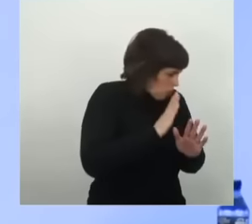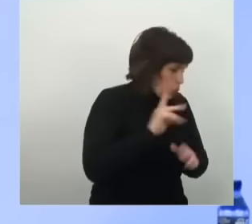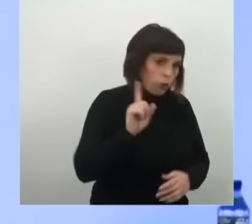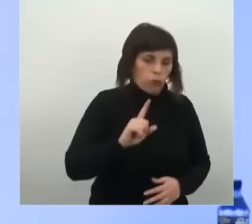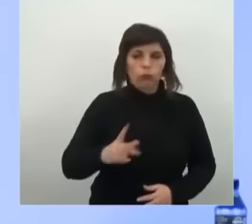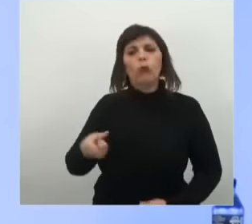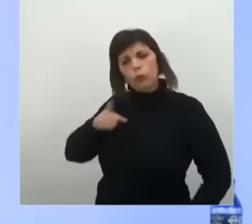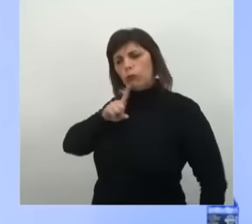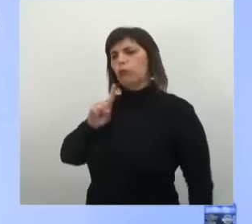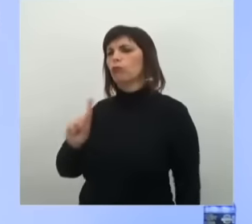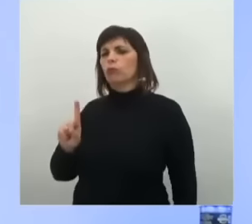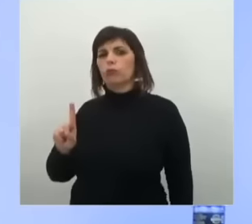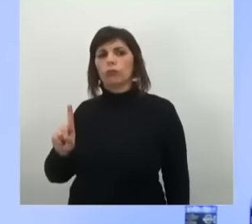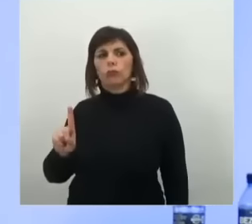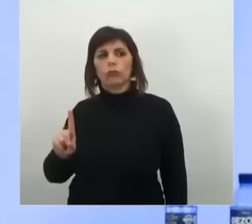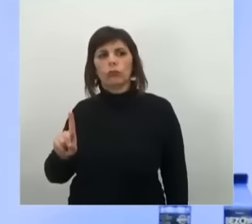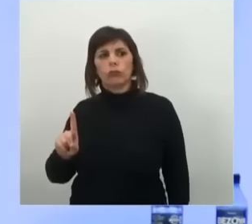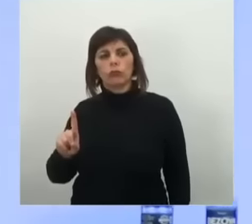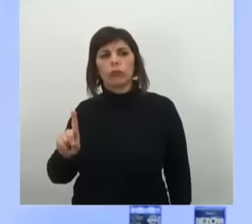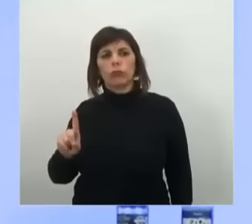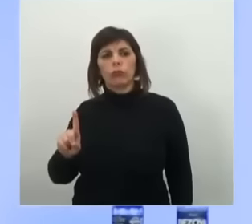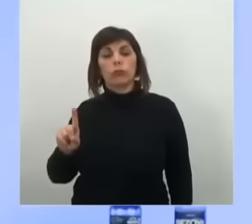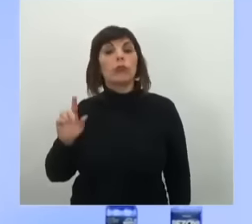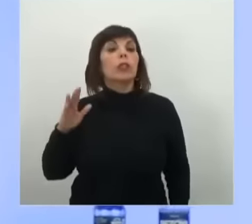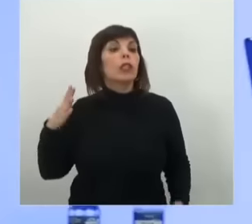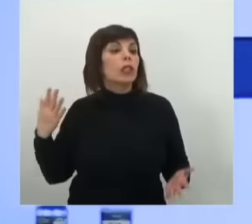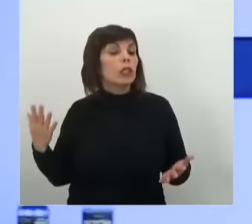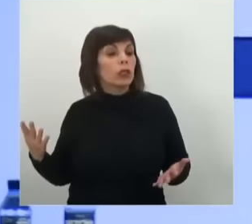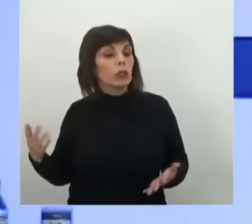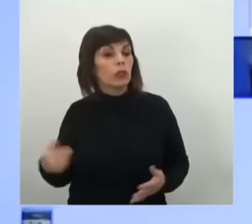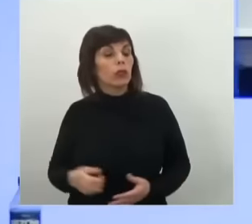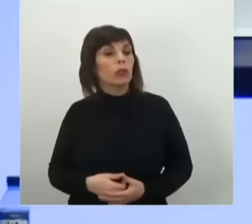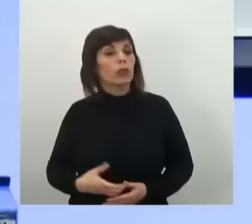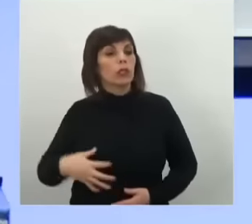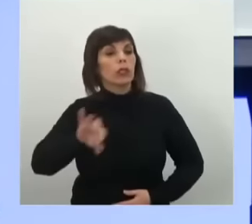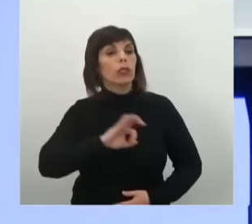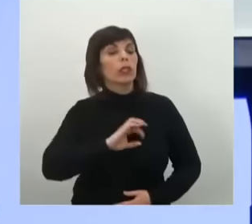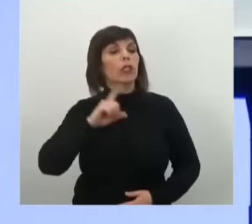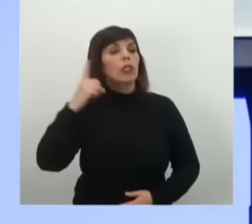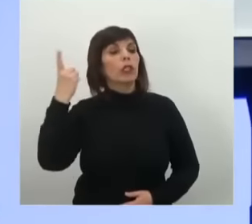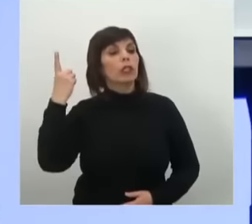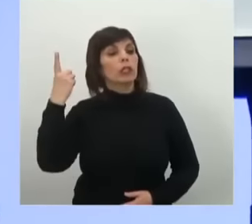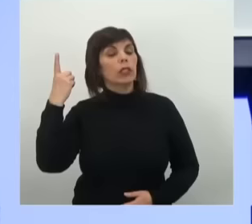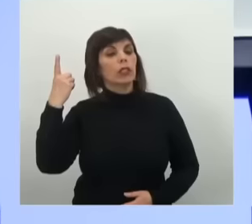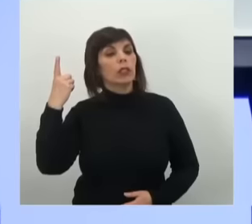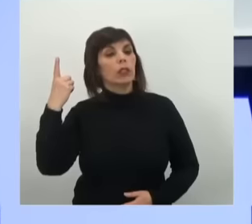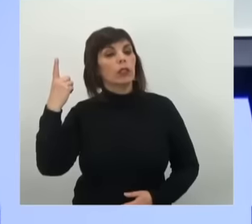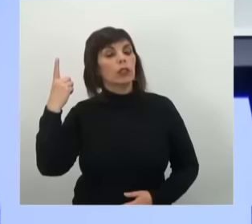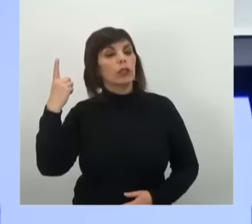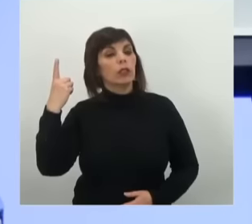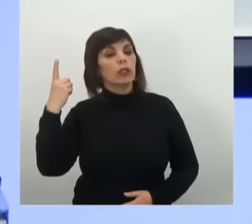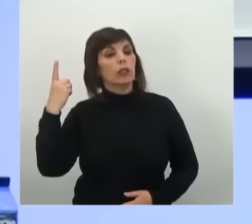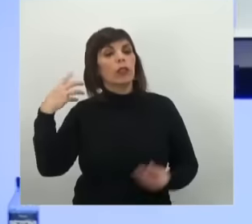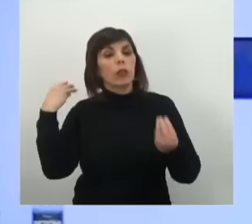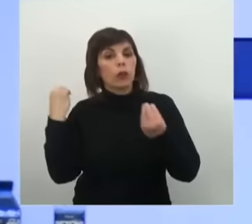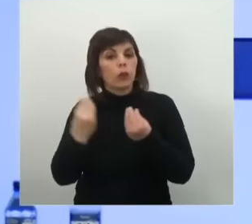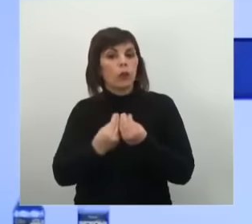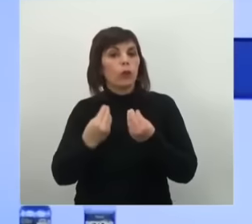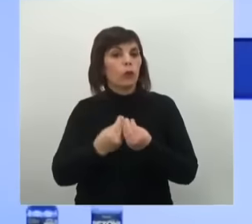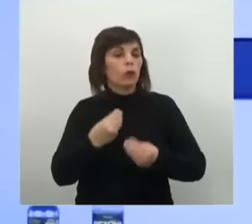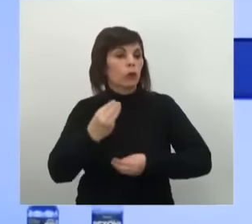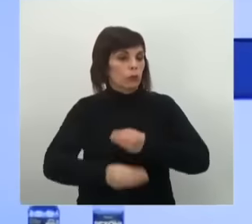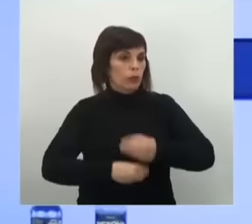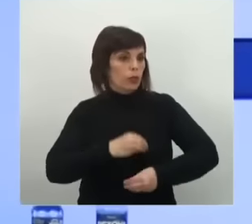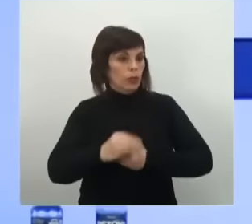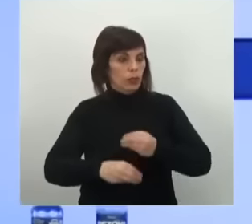fondo es recién ahí cuando el señor va a comenzar a obrar contigo